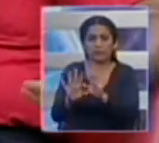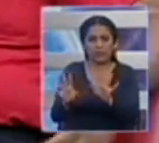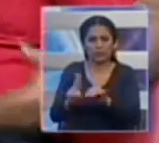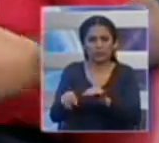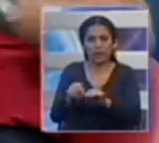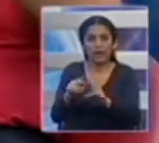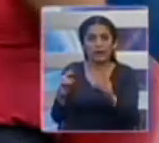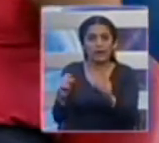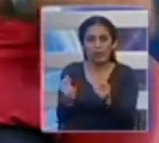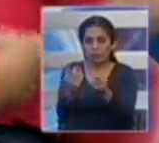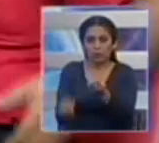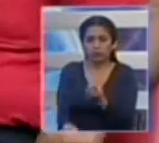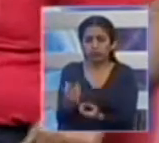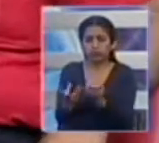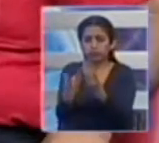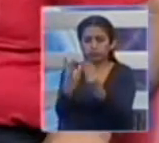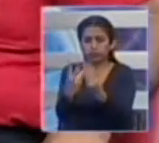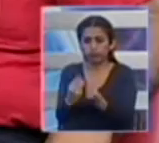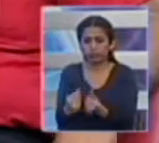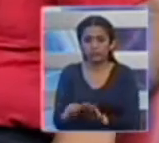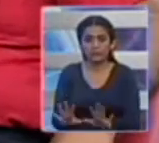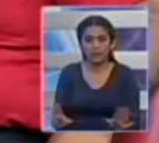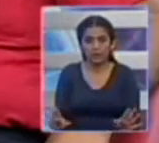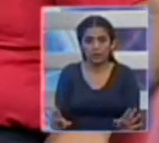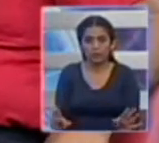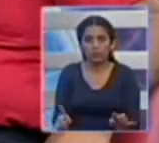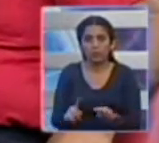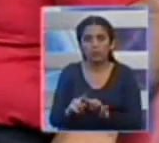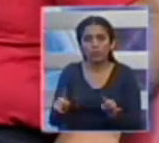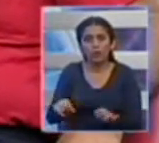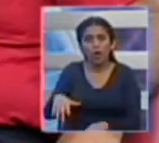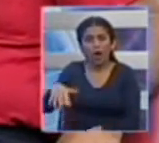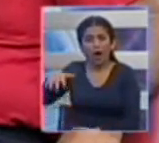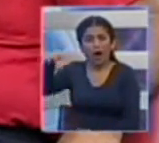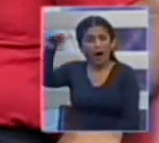y estructuras pues que tienen que soportar mucho peso por su tamaño.